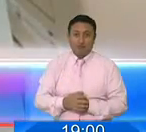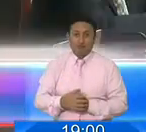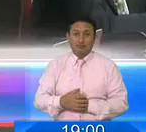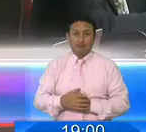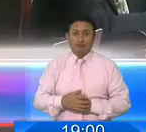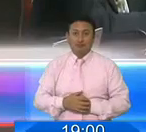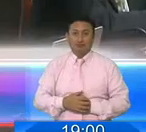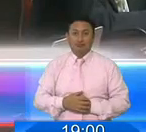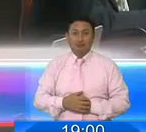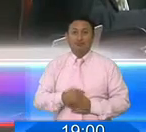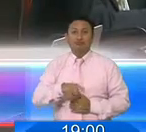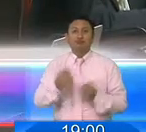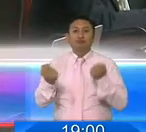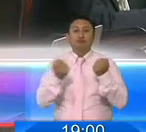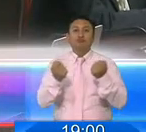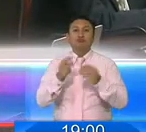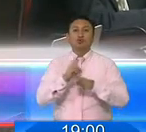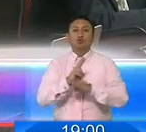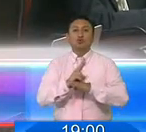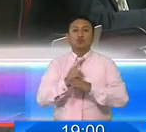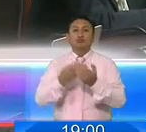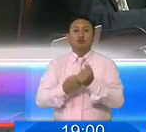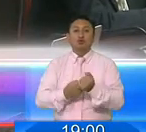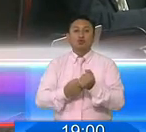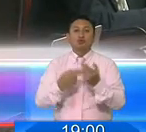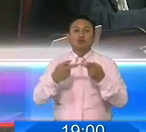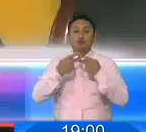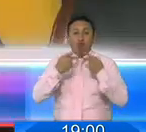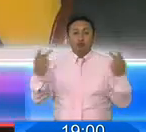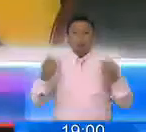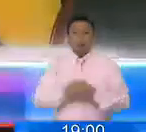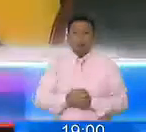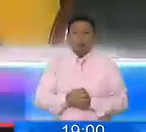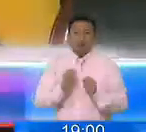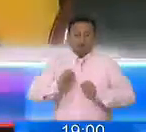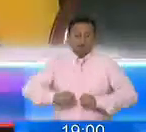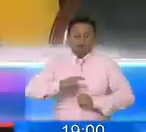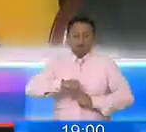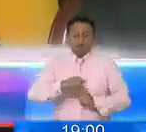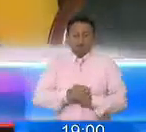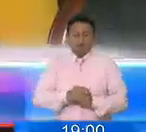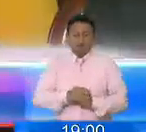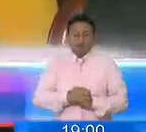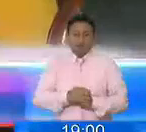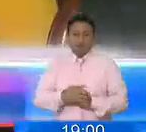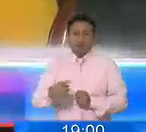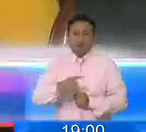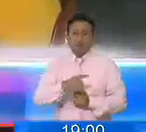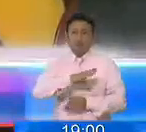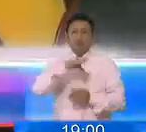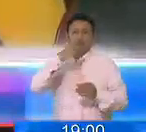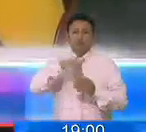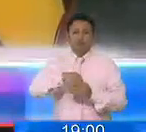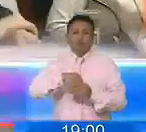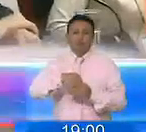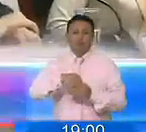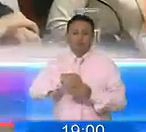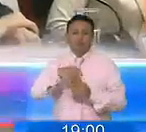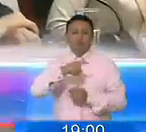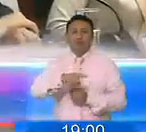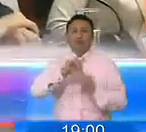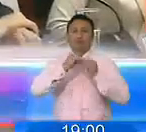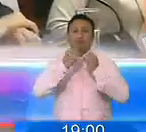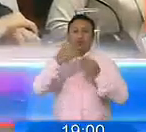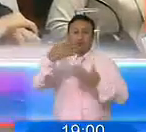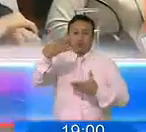para controlar la utilización de recursos y bienes públicos como también el destino que se le da al fondo partidario permanente de las